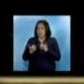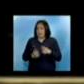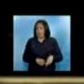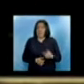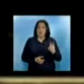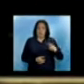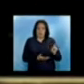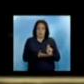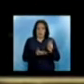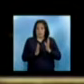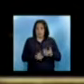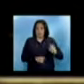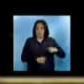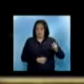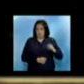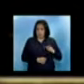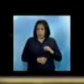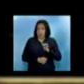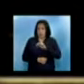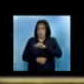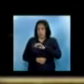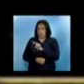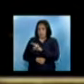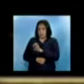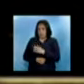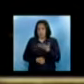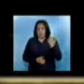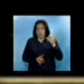española de quien antes leí